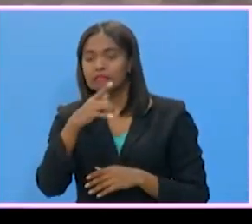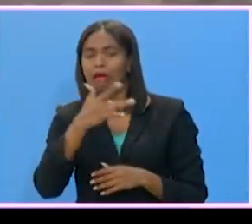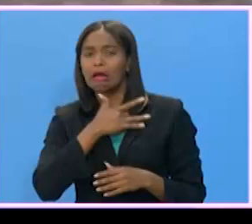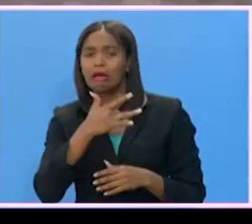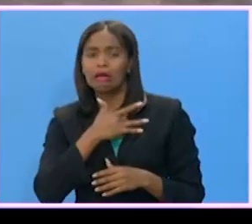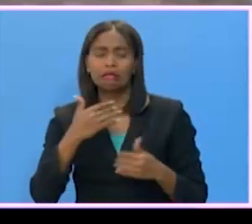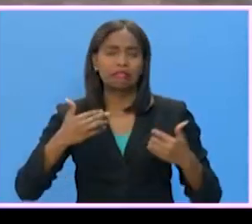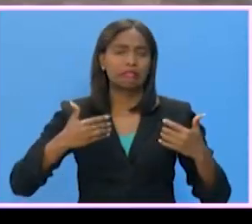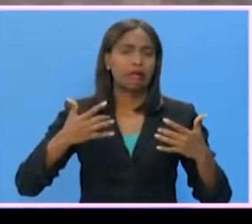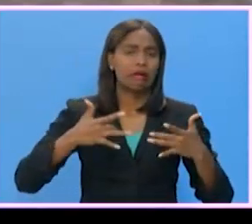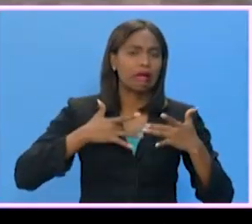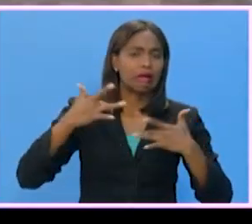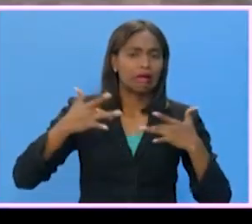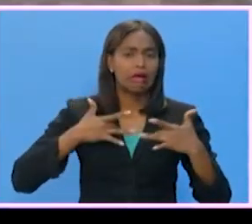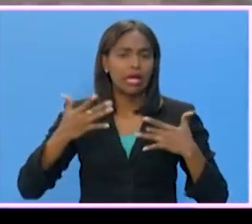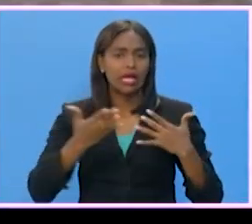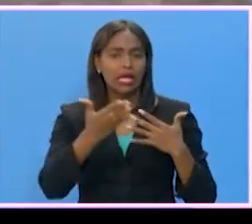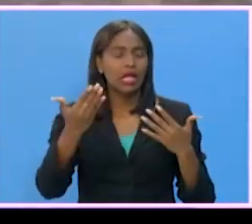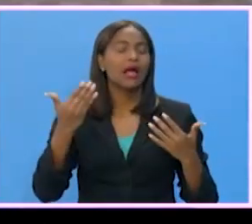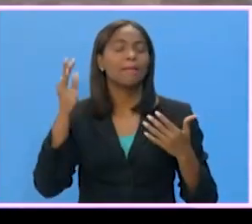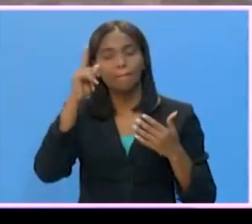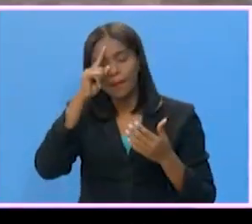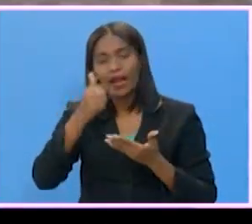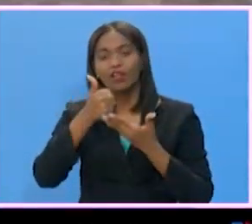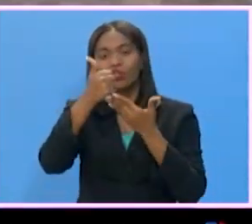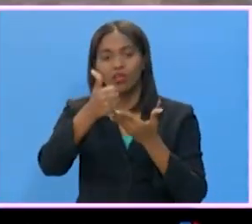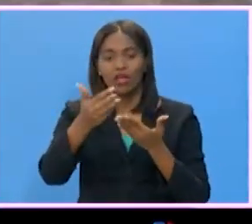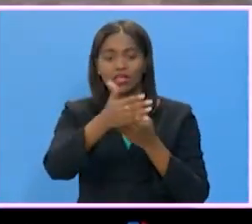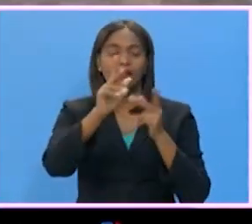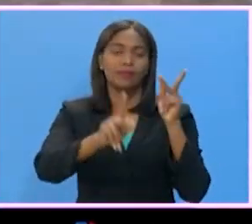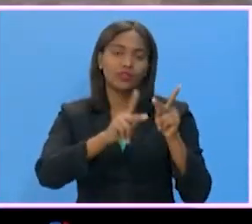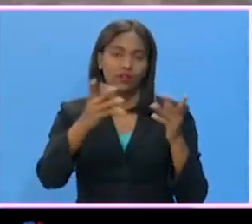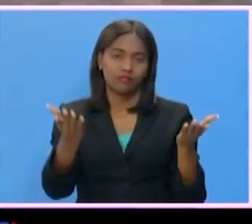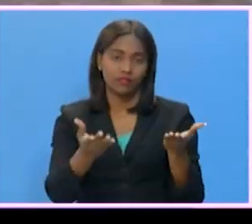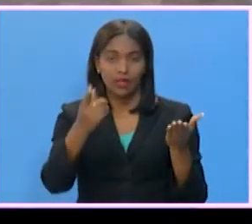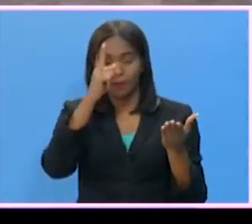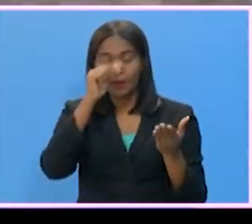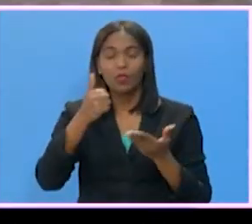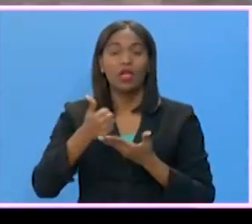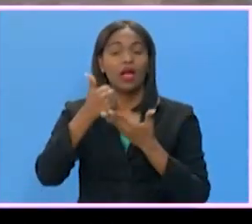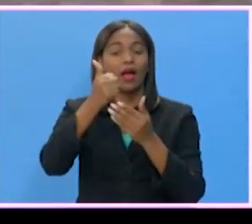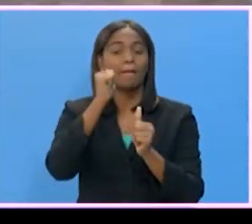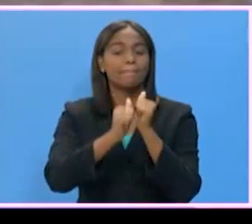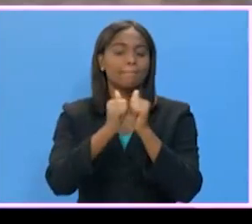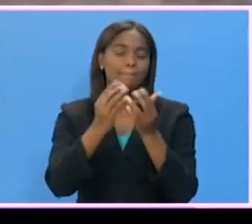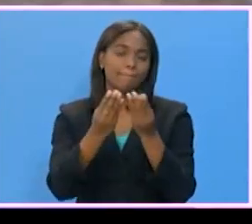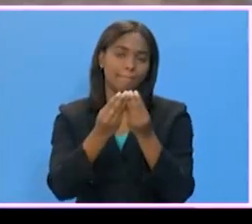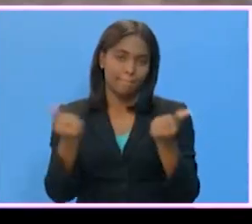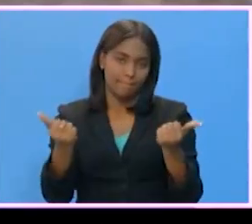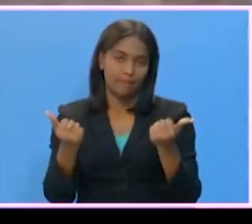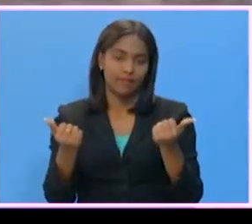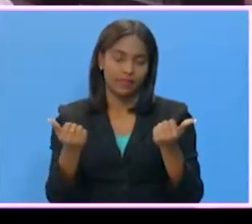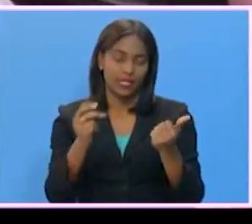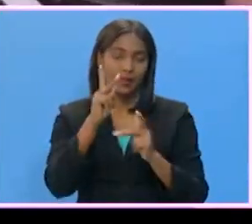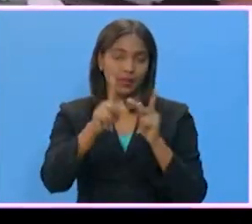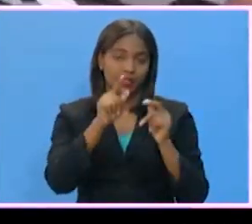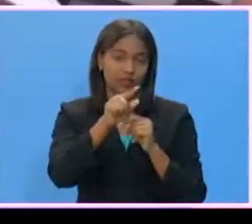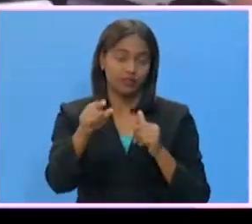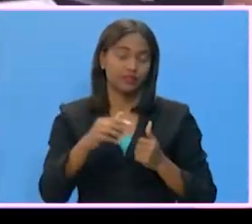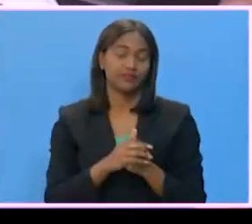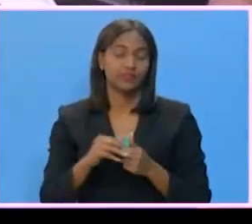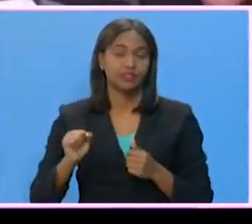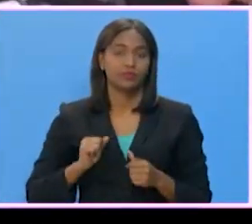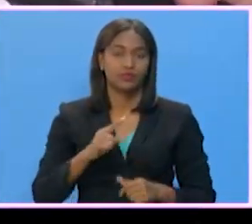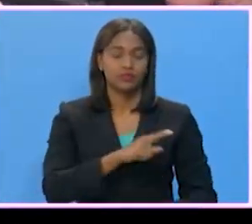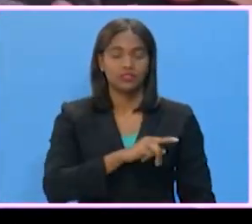las situaciones por las cuales están atravesando el pueblo dominicano para venir con soluciones rápidas en beneficio de lo que es la población. El